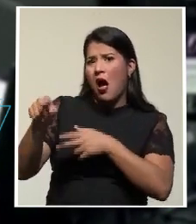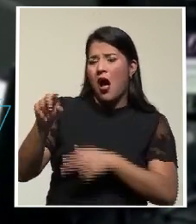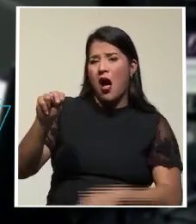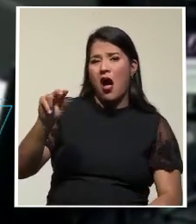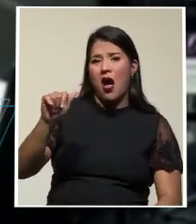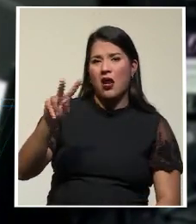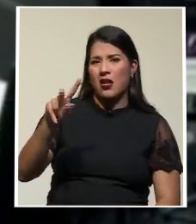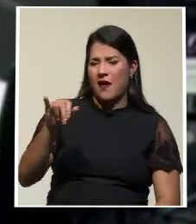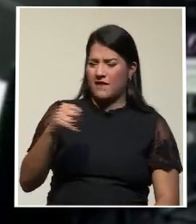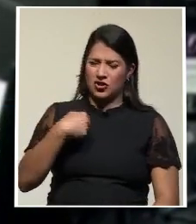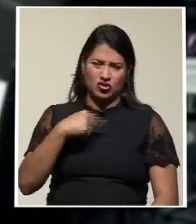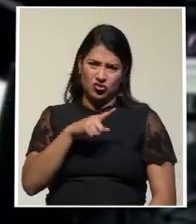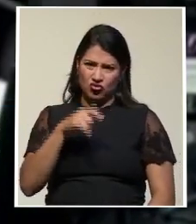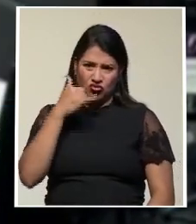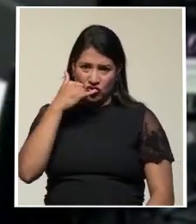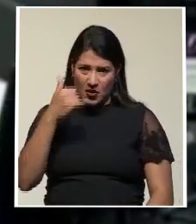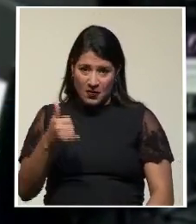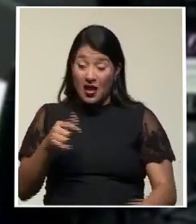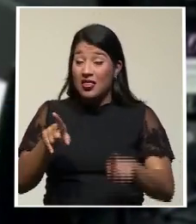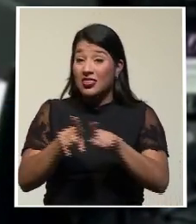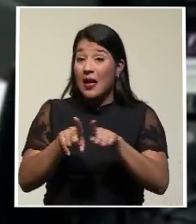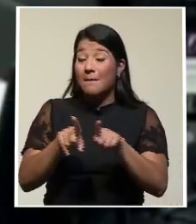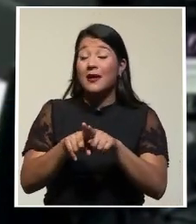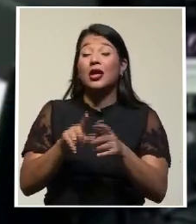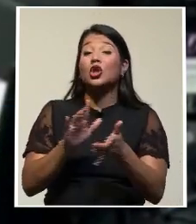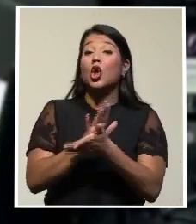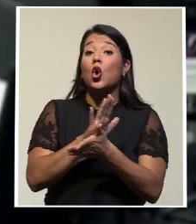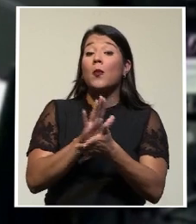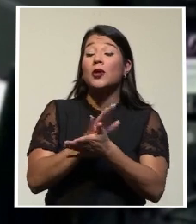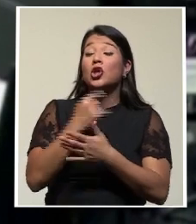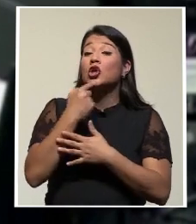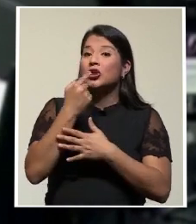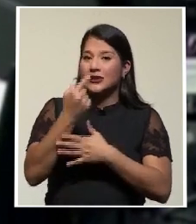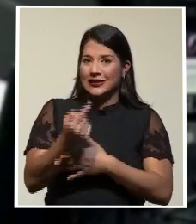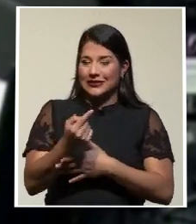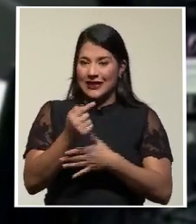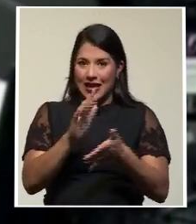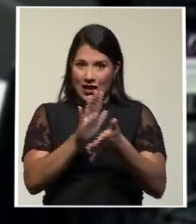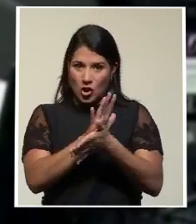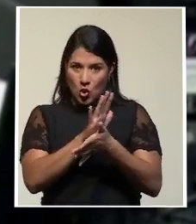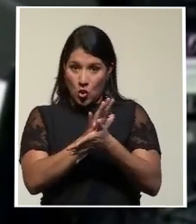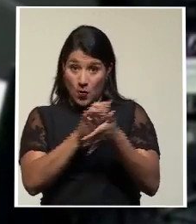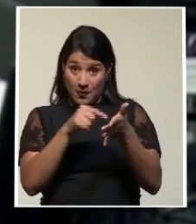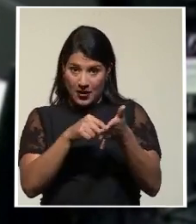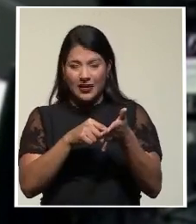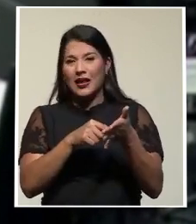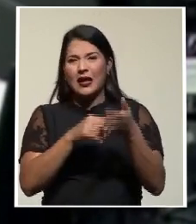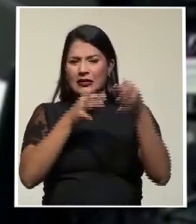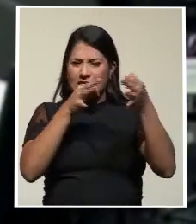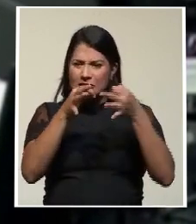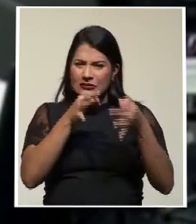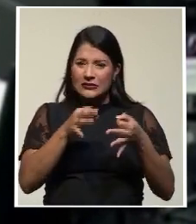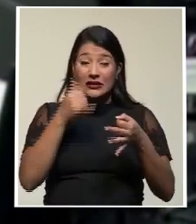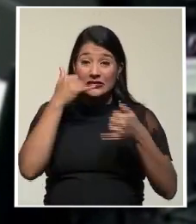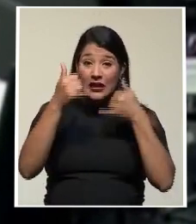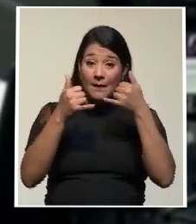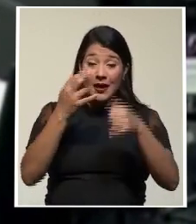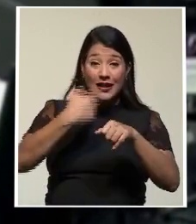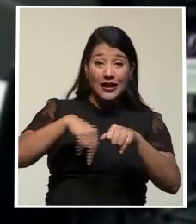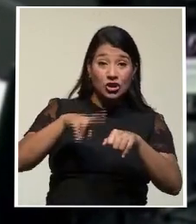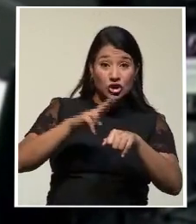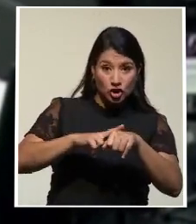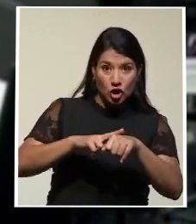Aparicio. Además, se indica en el documento notarial que con vista en que el documento titulado, comillas, detalle de llamadas nacionales y llamadas